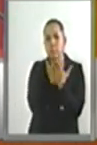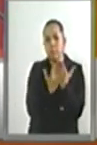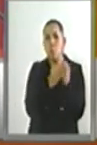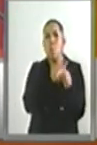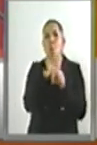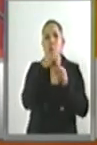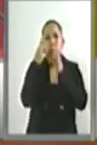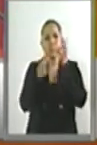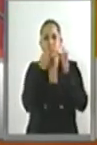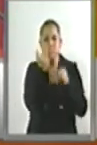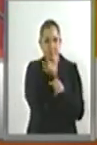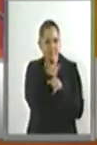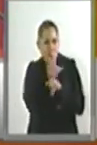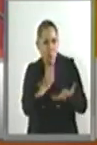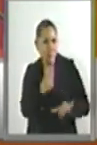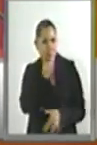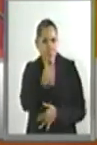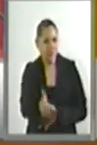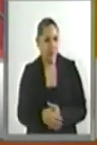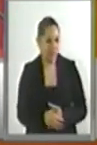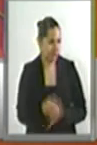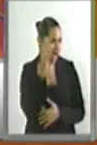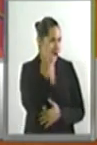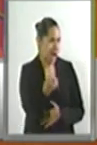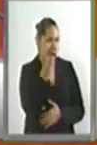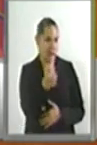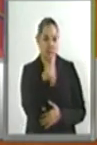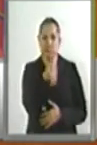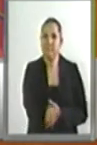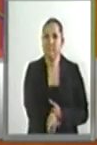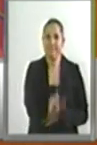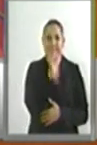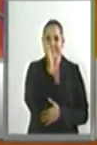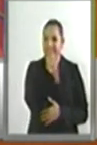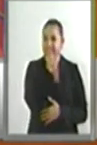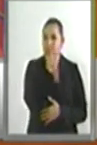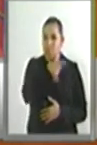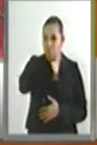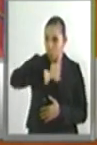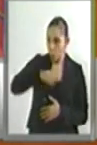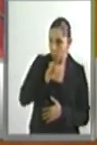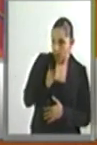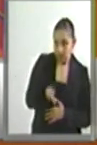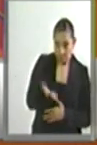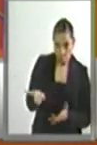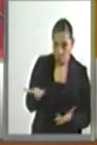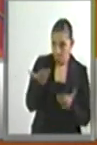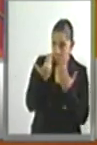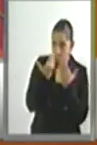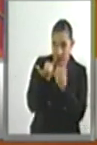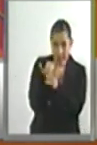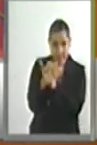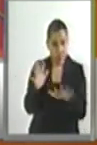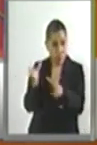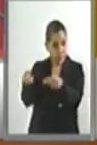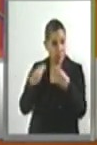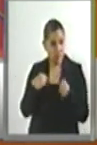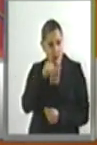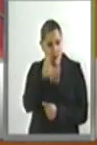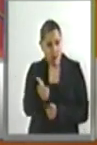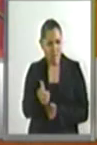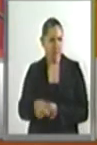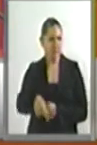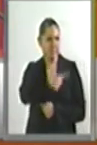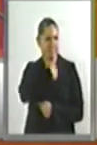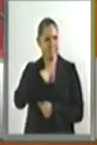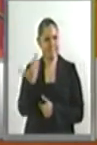terminales. No es posible esta falta de información, y ante ello quedan sospechas